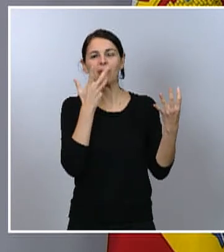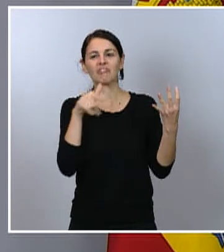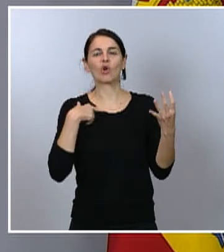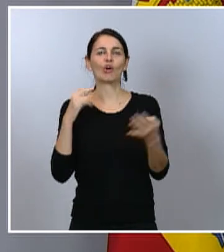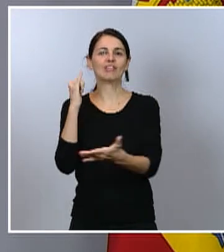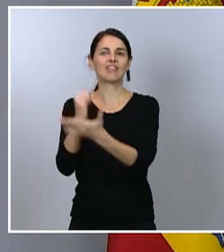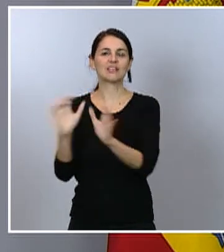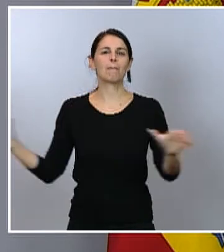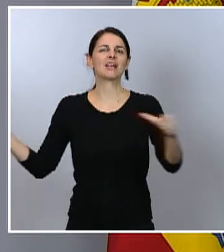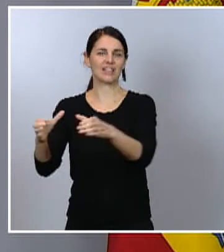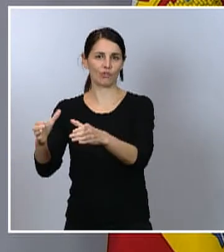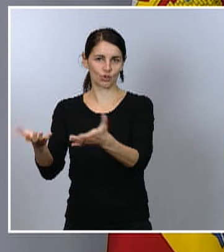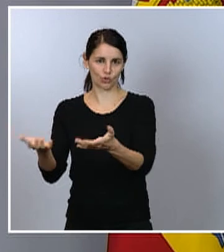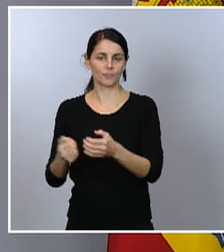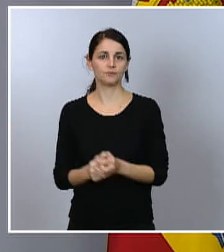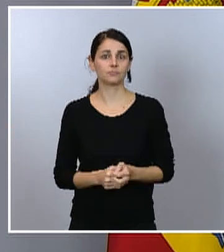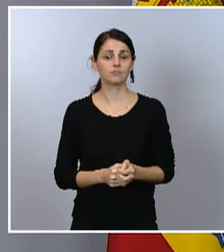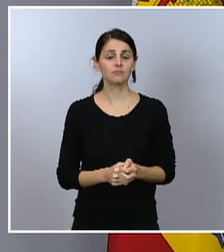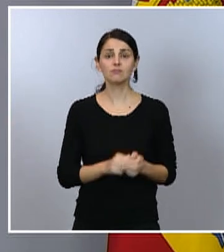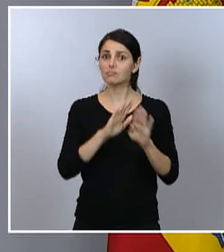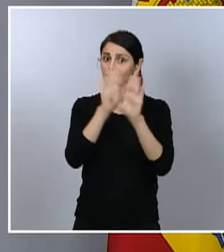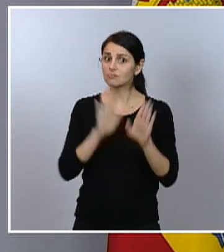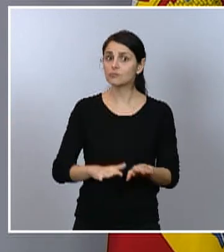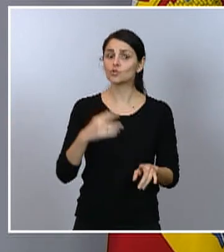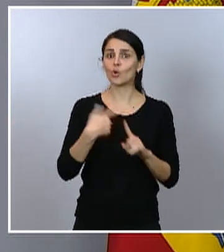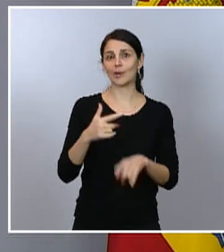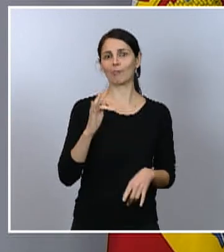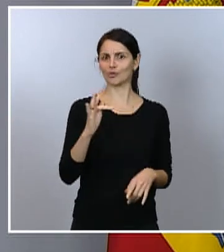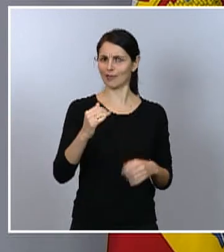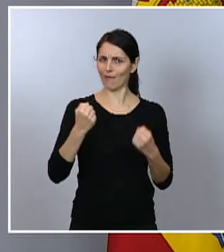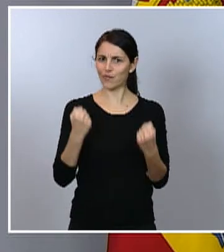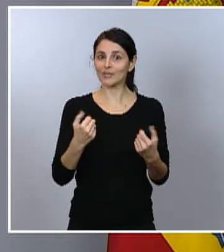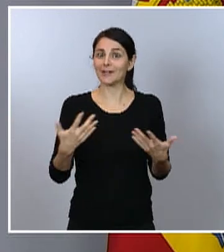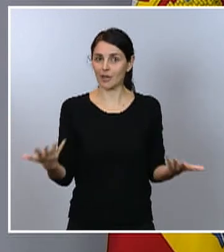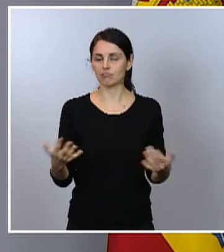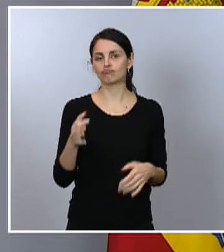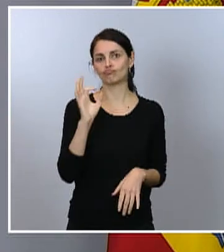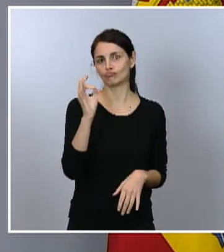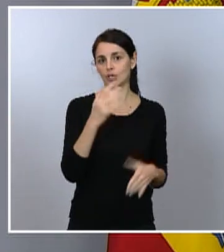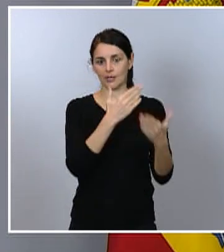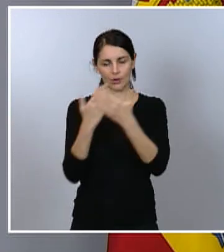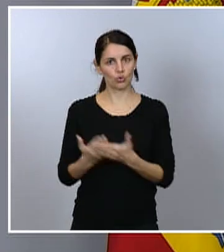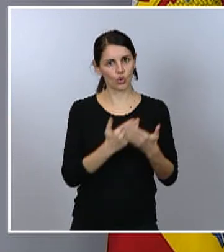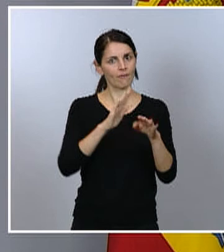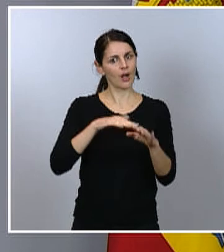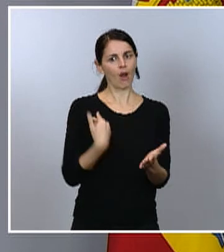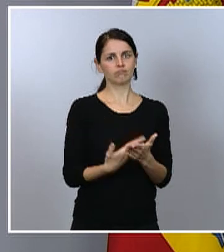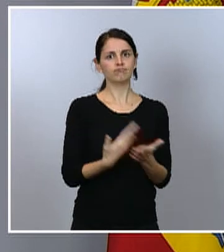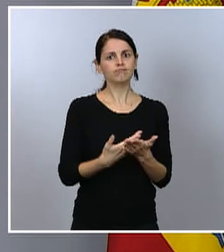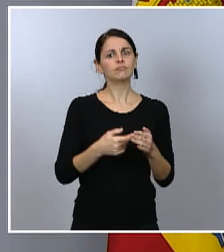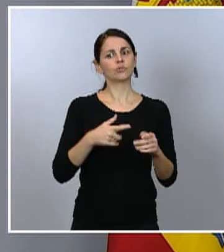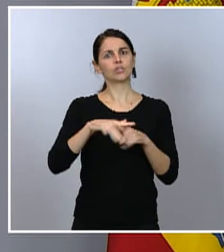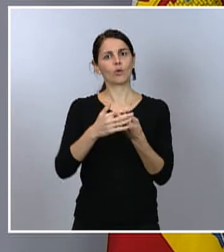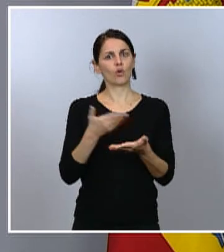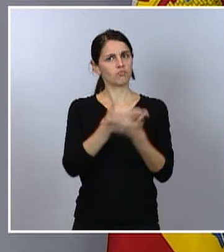Es un estudio con representación poblacional, esto ya lo hemos comentado otras veces. No hay hasta el momento ningún